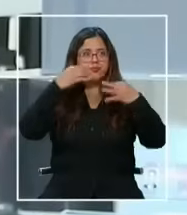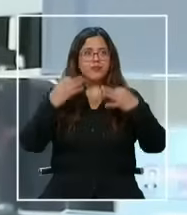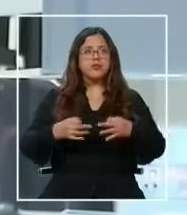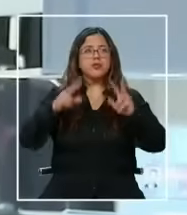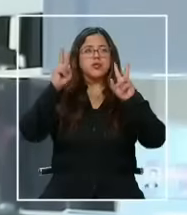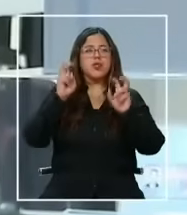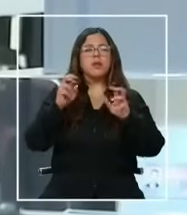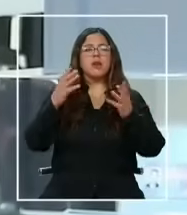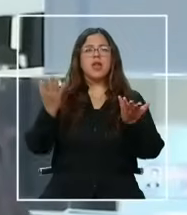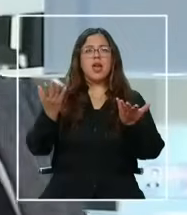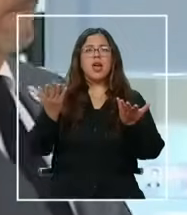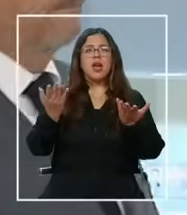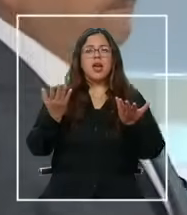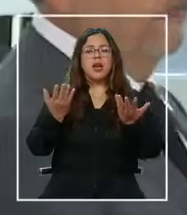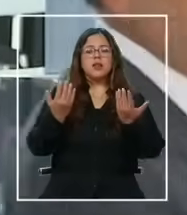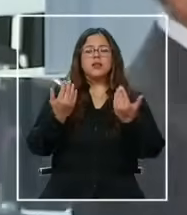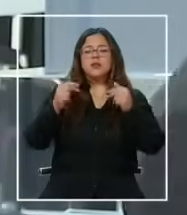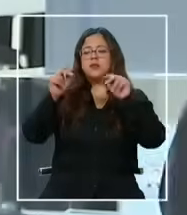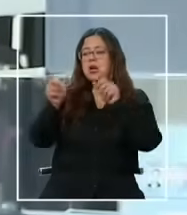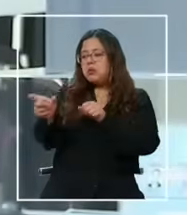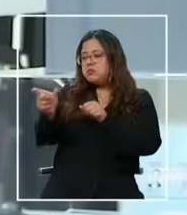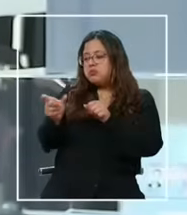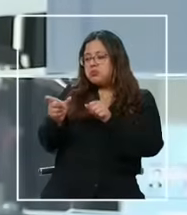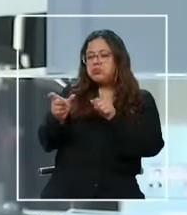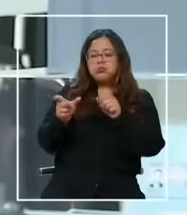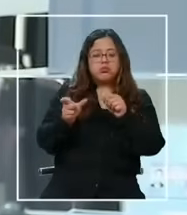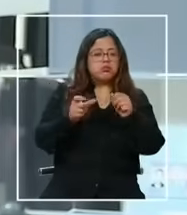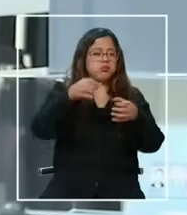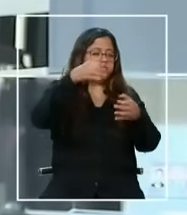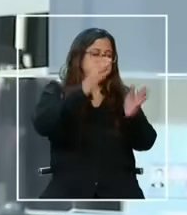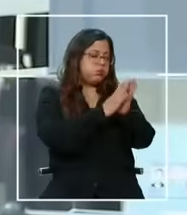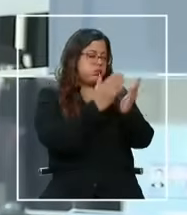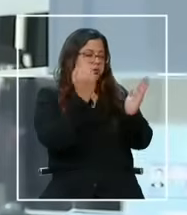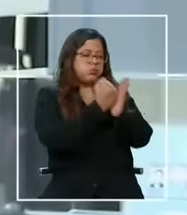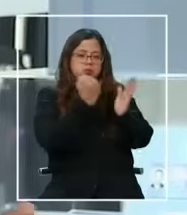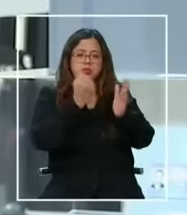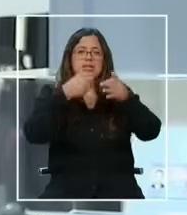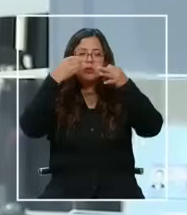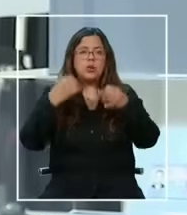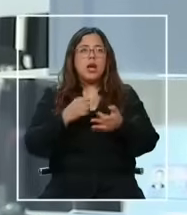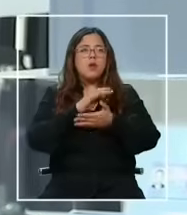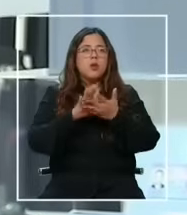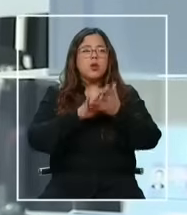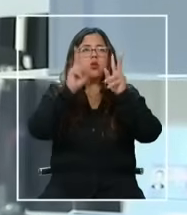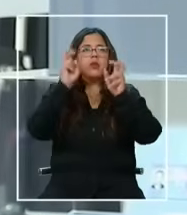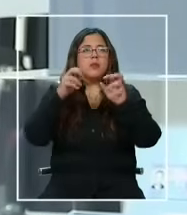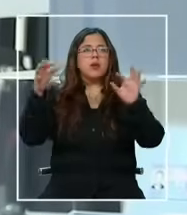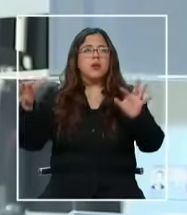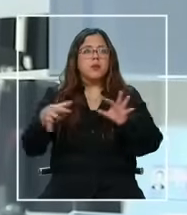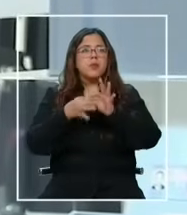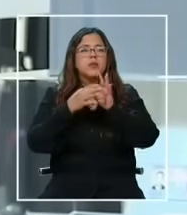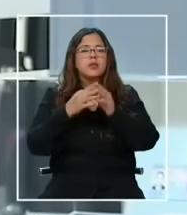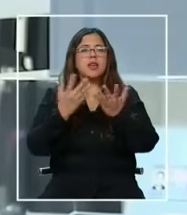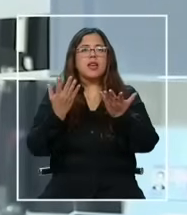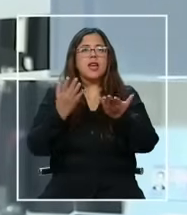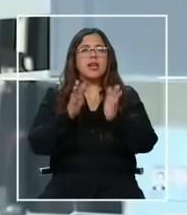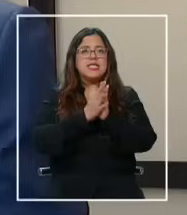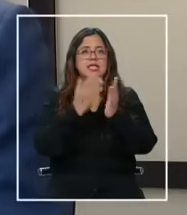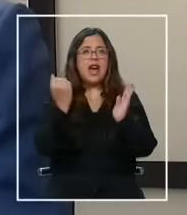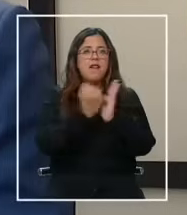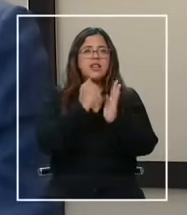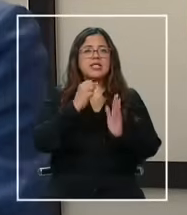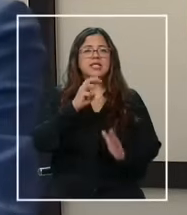documento de seguridad para eh una serie de gestiones por ejemplo los temas que están vinculados a visa wiers es muy